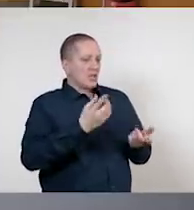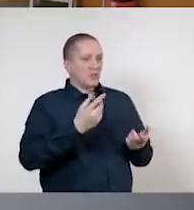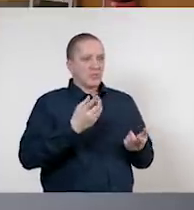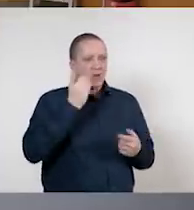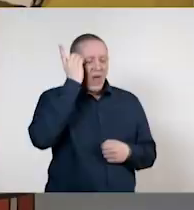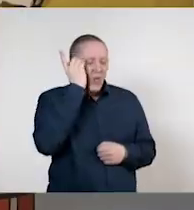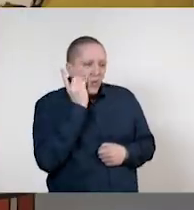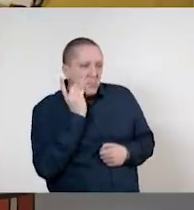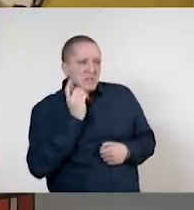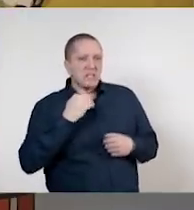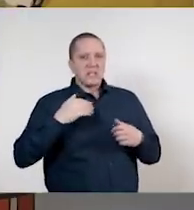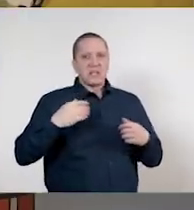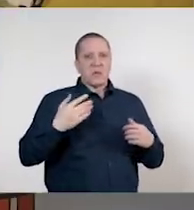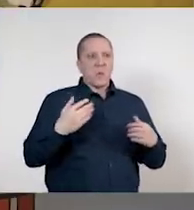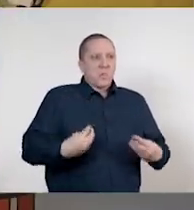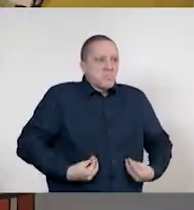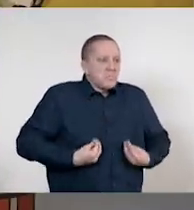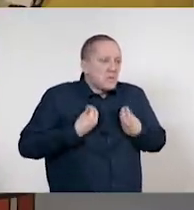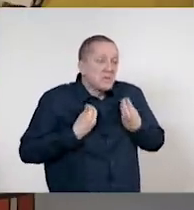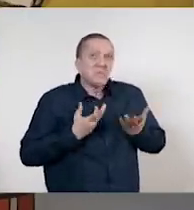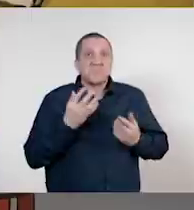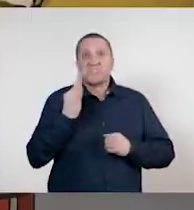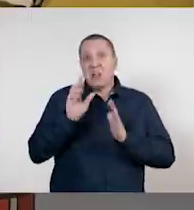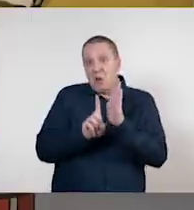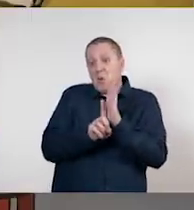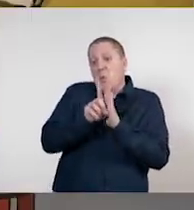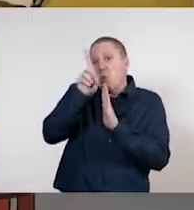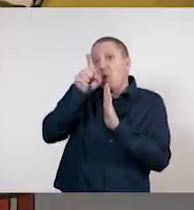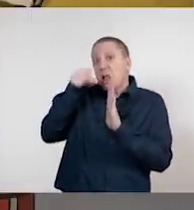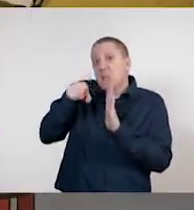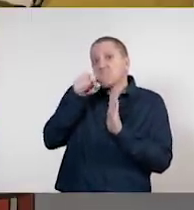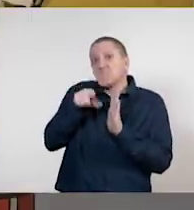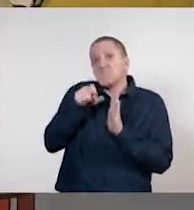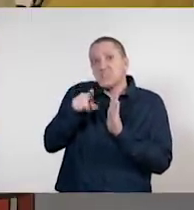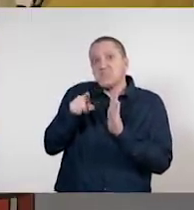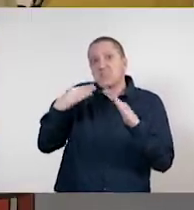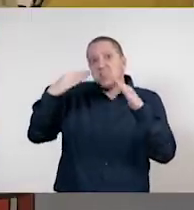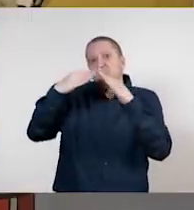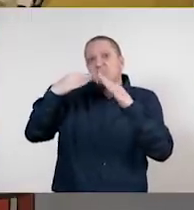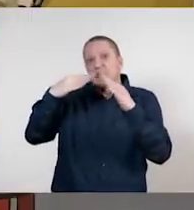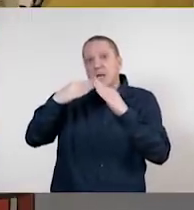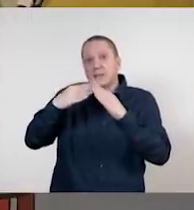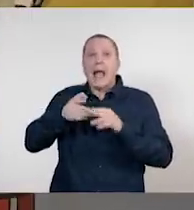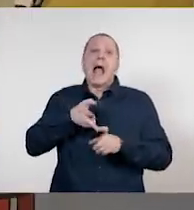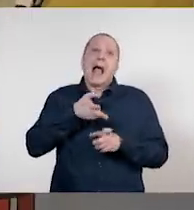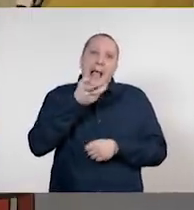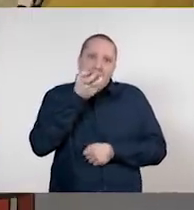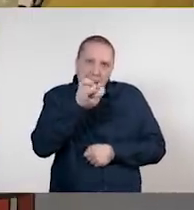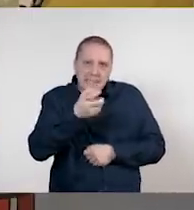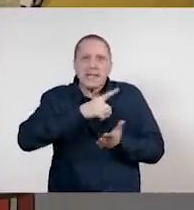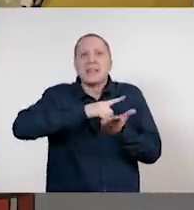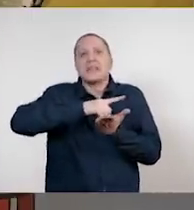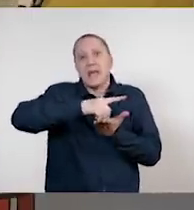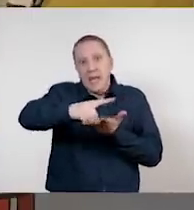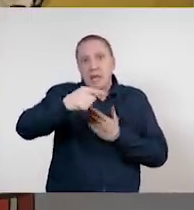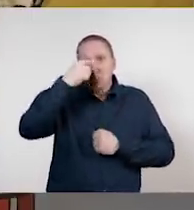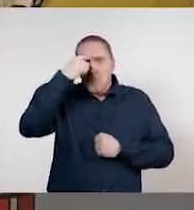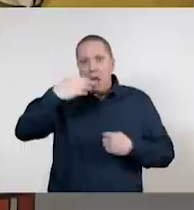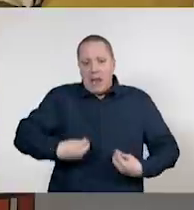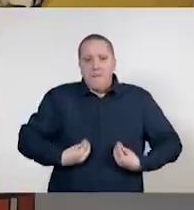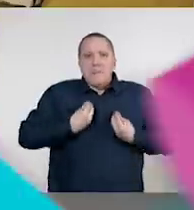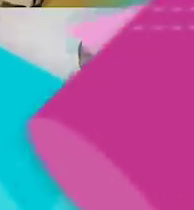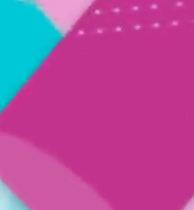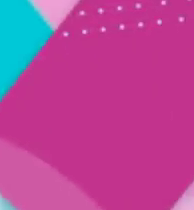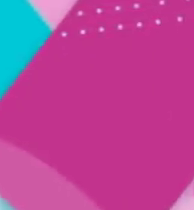vivir. Es decir, la nave espacial sería nuestra casa. Perfecto. Y esa sería, y ese sería como nuestro derecho a la vivienda.